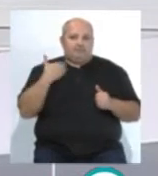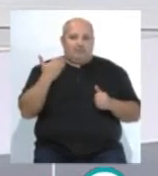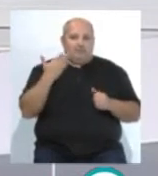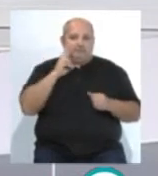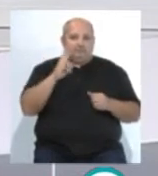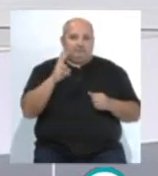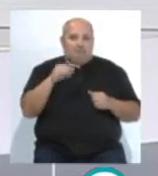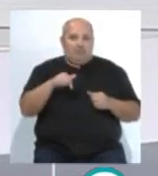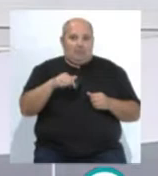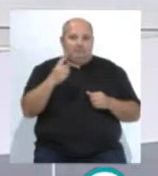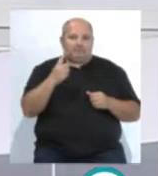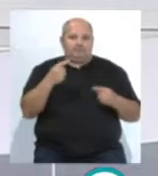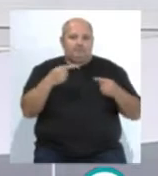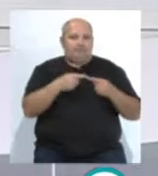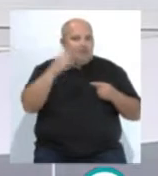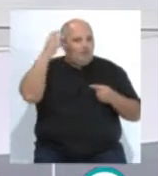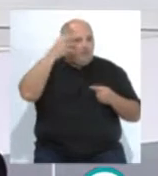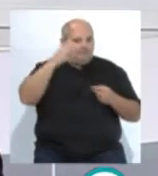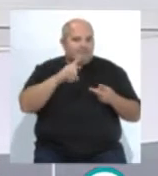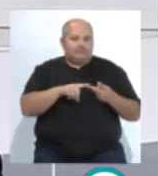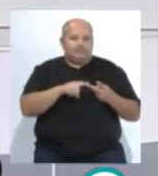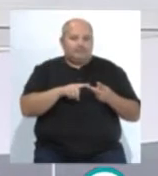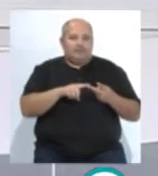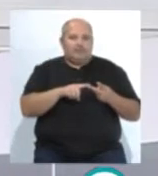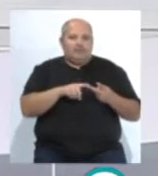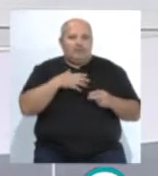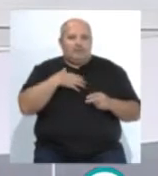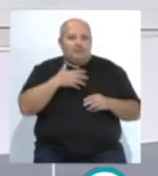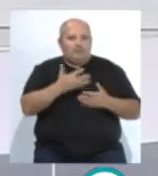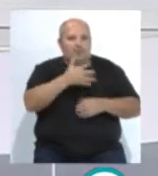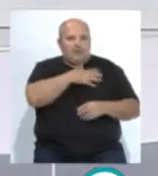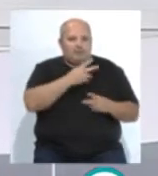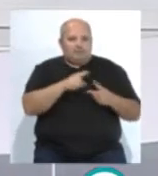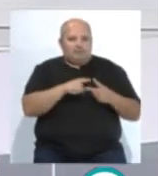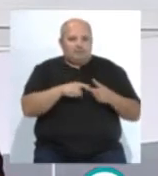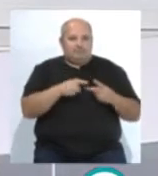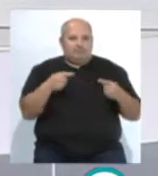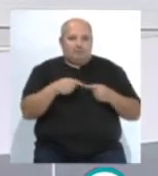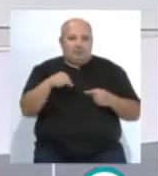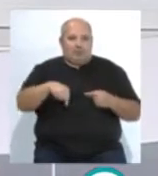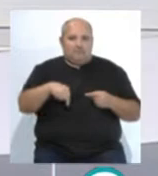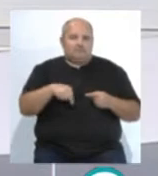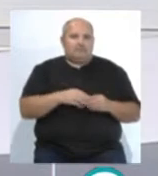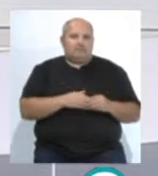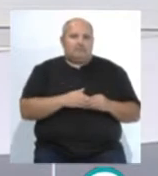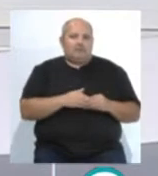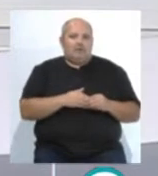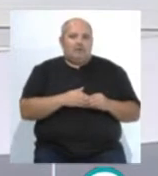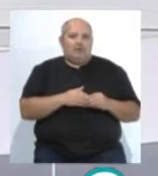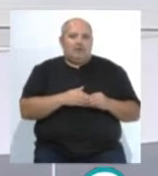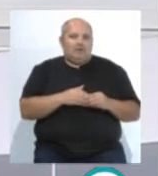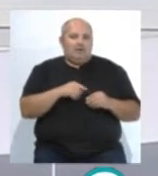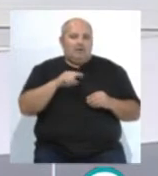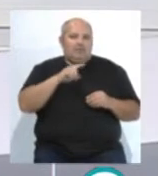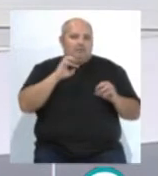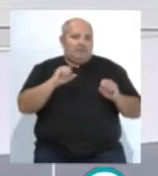minutos. Entre el Deportivo de La Coruña y el Real Club Deportivo Mallorca, para justamente tener bueno,